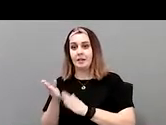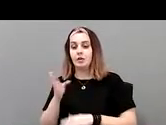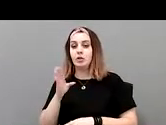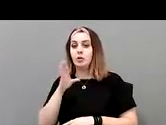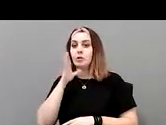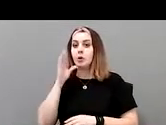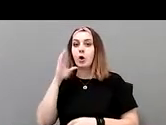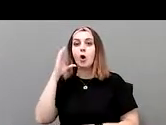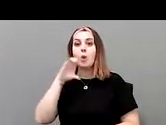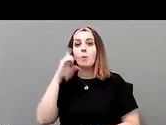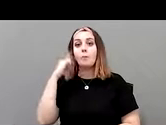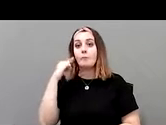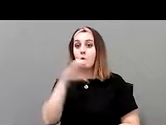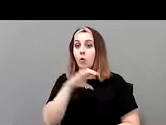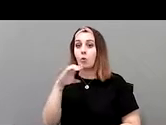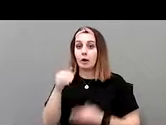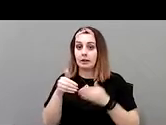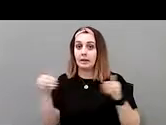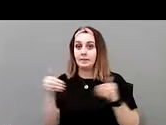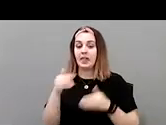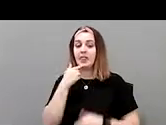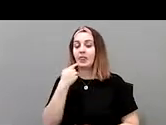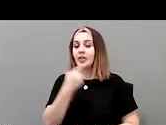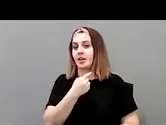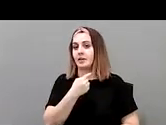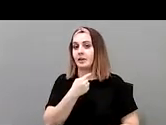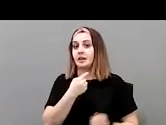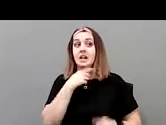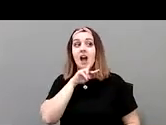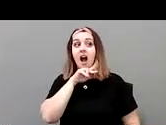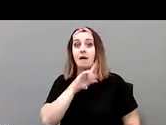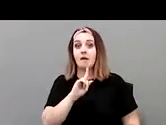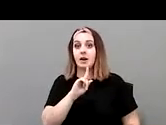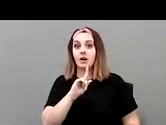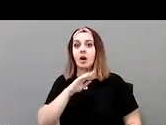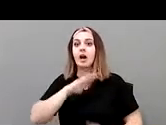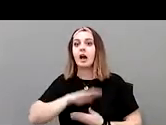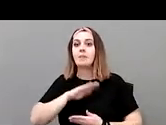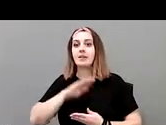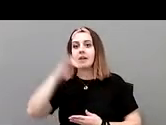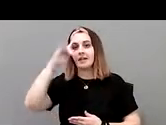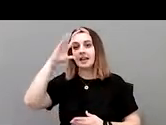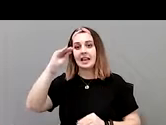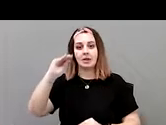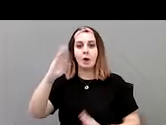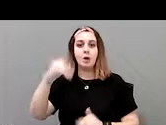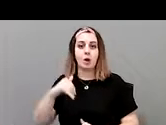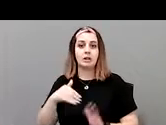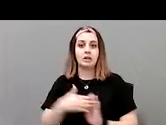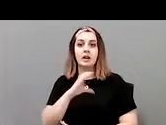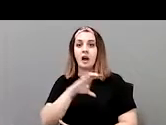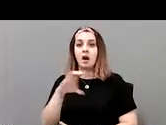una cuenta en un banco y le dijeron que como no hablaba, no tenía capacidad intelectual y que por tanto no le abrían la